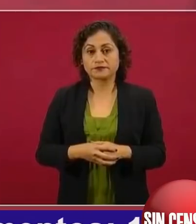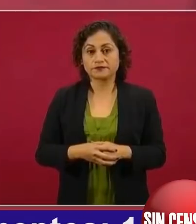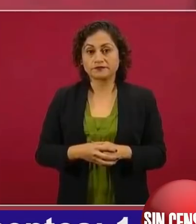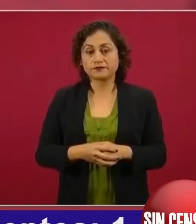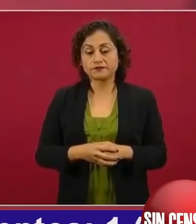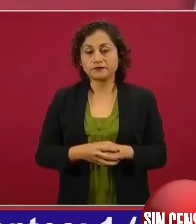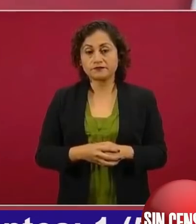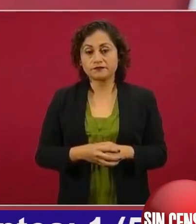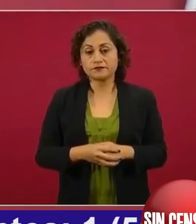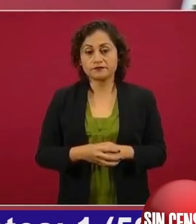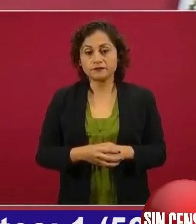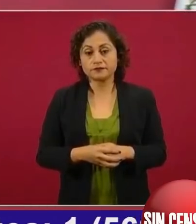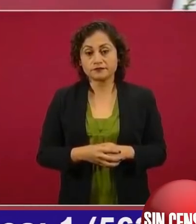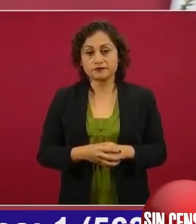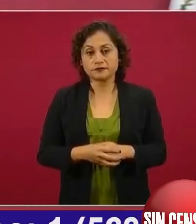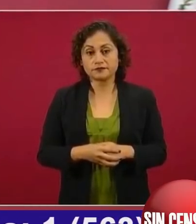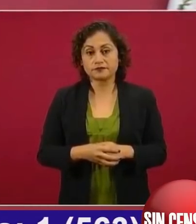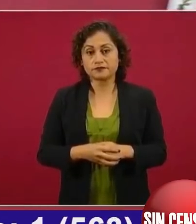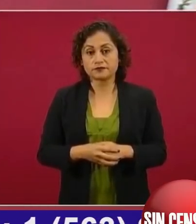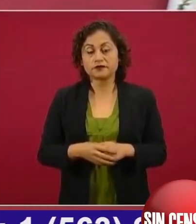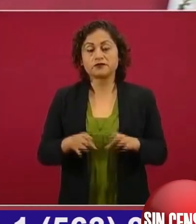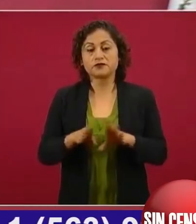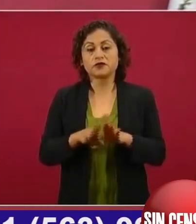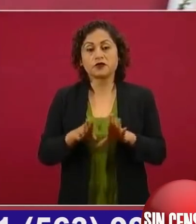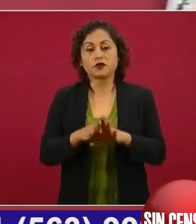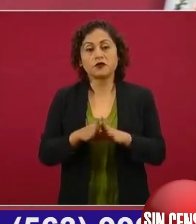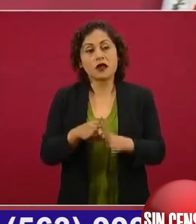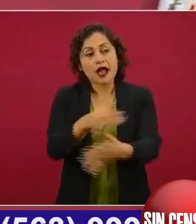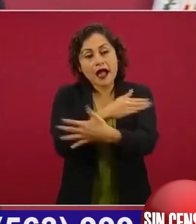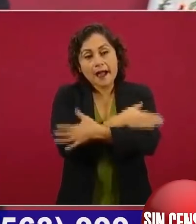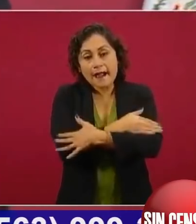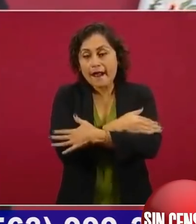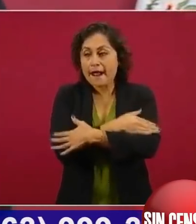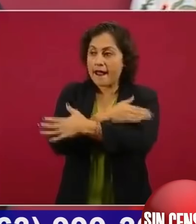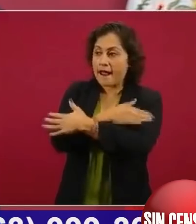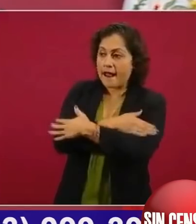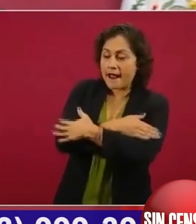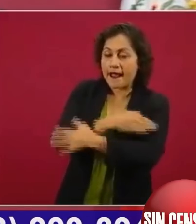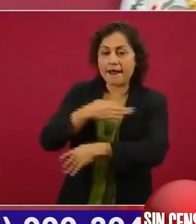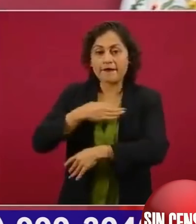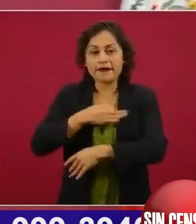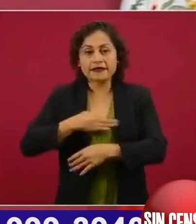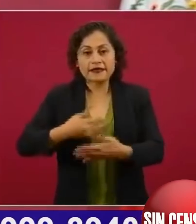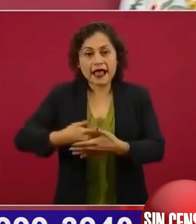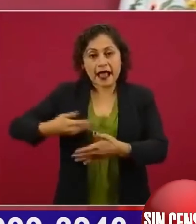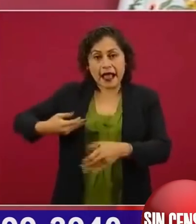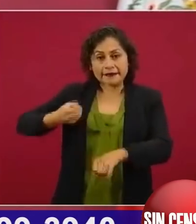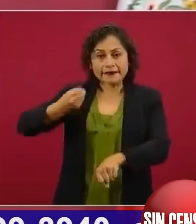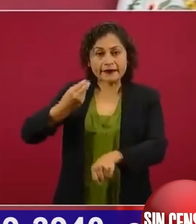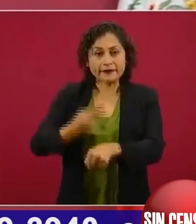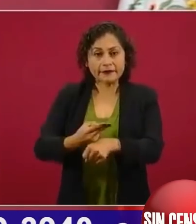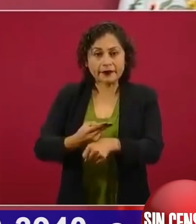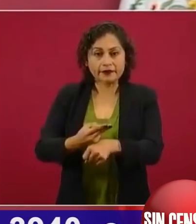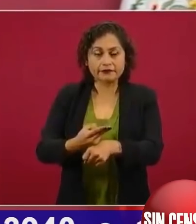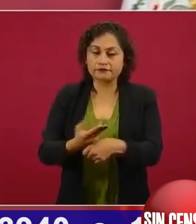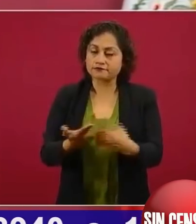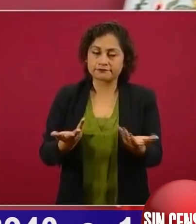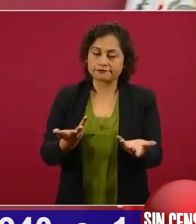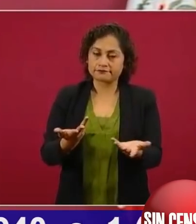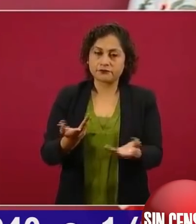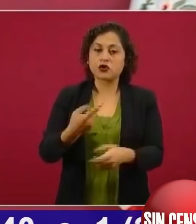las muestras de felicitación por anticipado. Nosotros padecimos de eso.